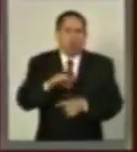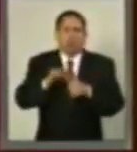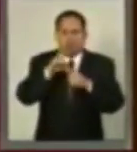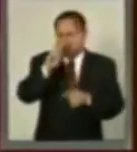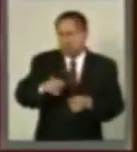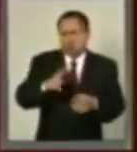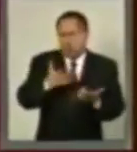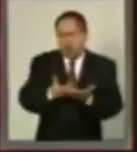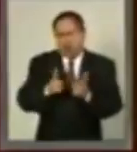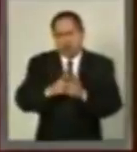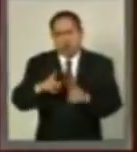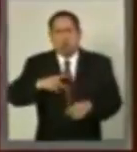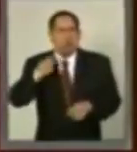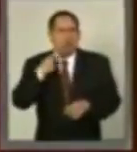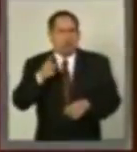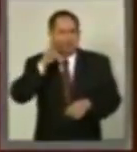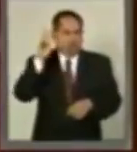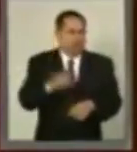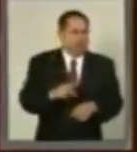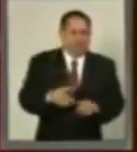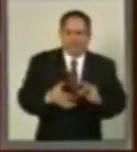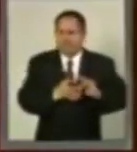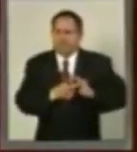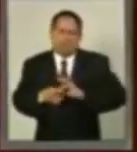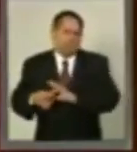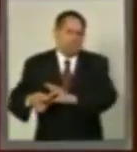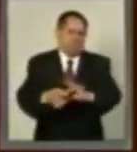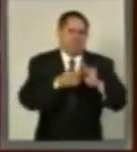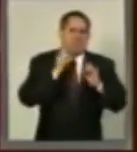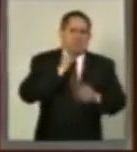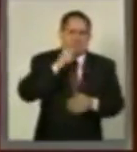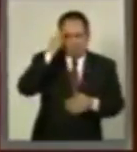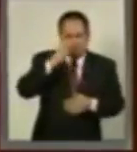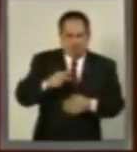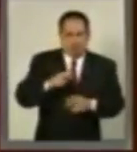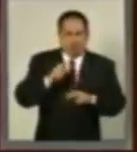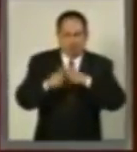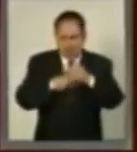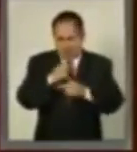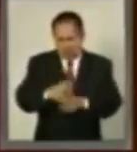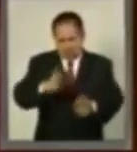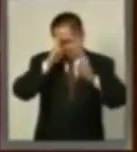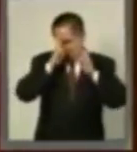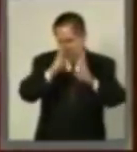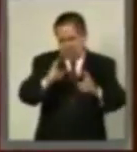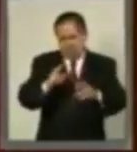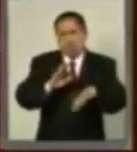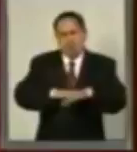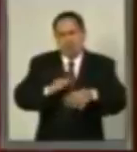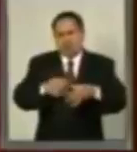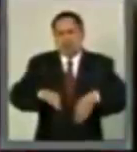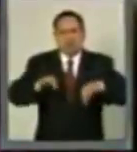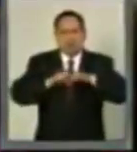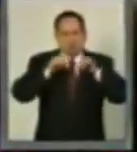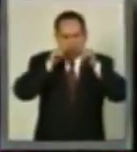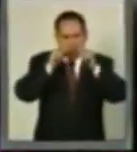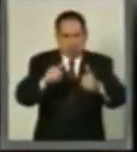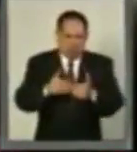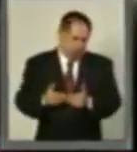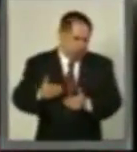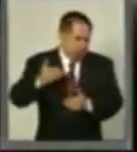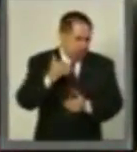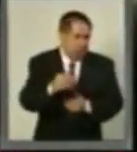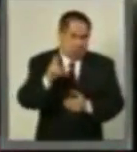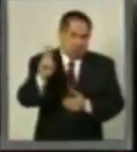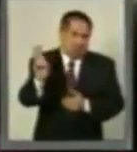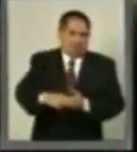partidos. Tengo que reconocer que es algo que nos une a todo el Senado. Le hicimos un reconocimiento amplio a lo avanzado y